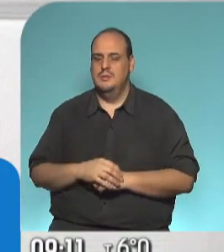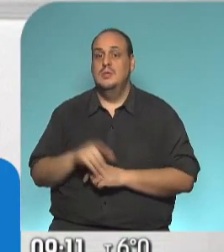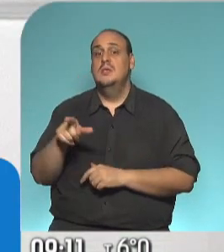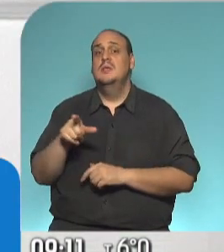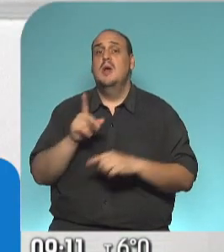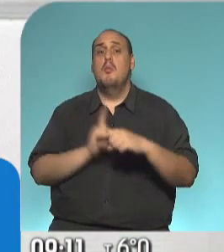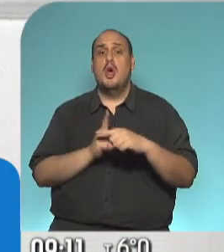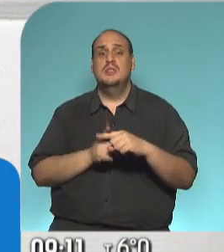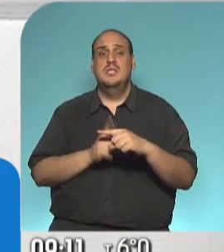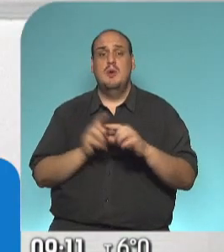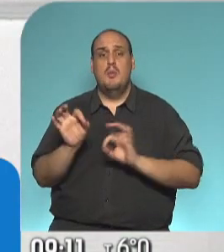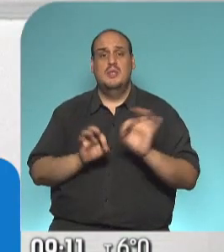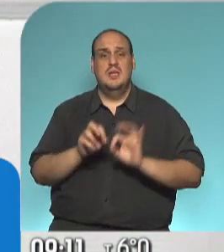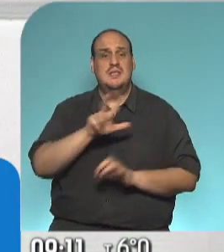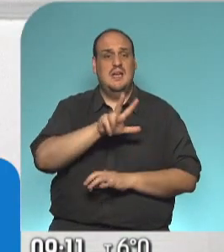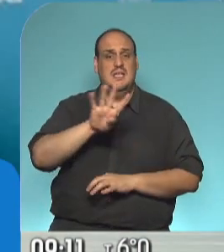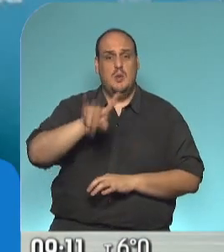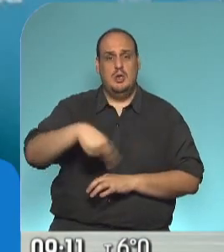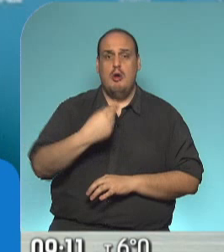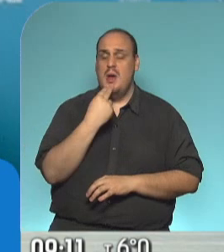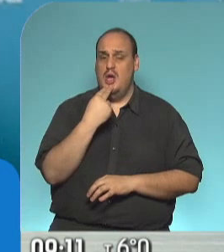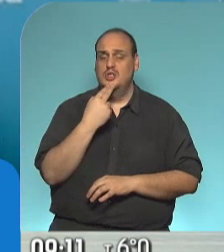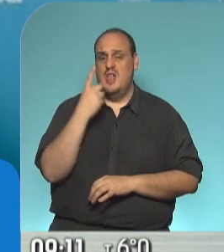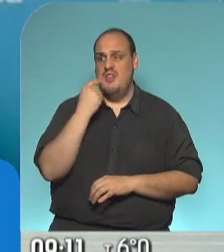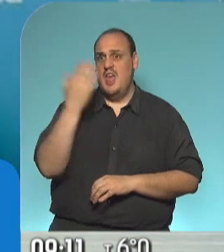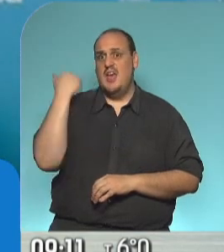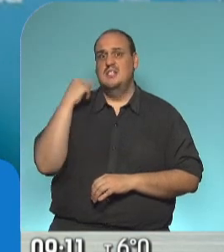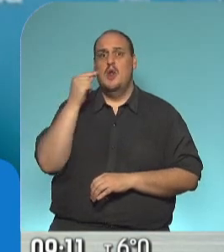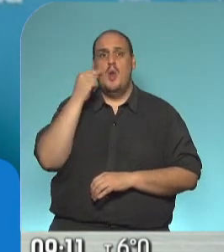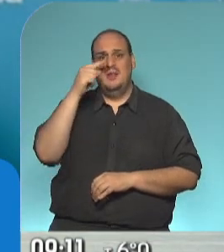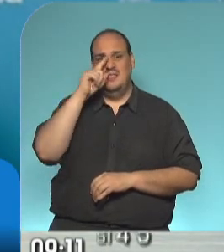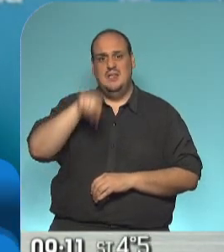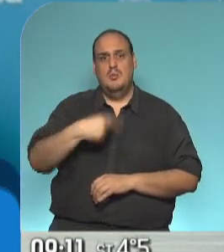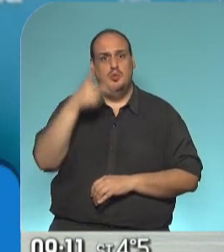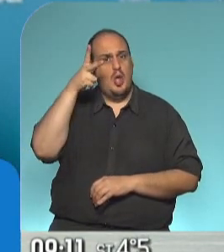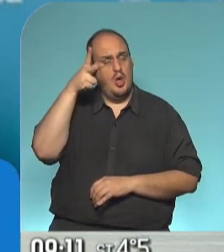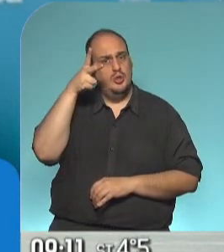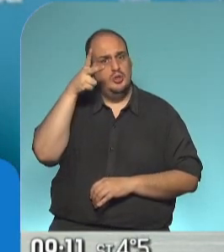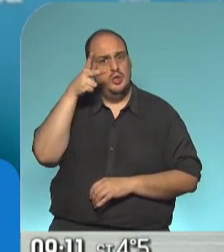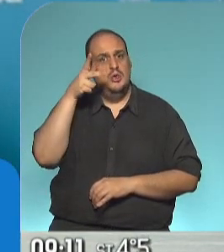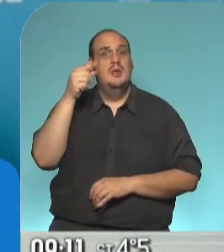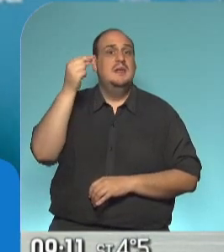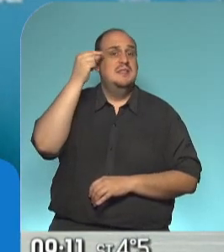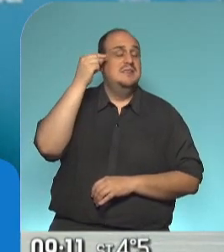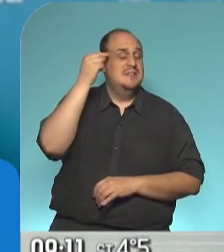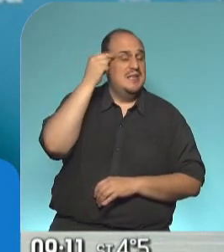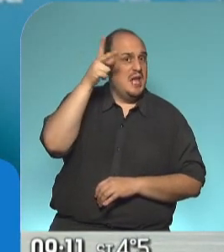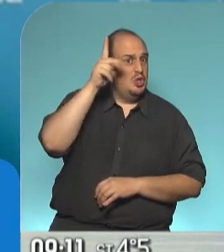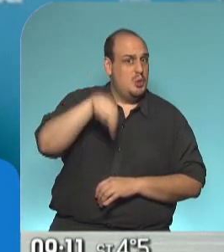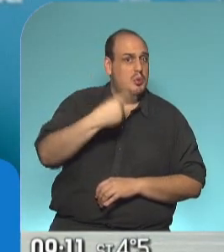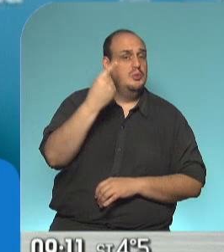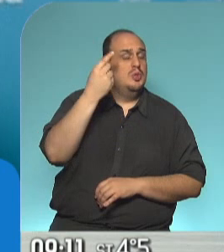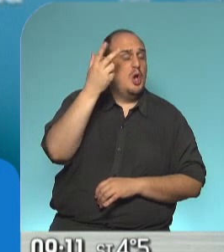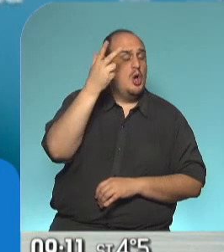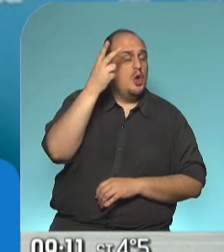de positividad promedio de 34.11 en el día de ayer fue 47.8, 38.9 en